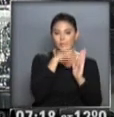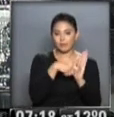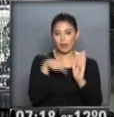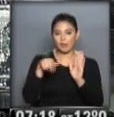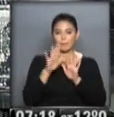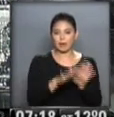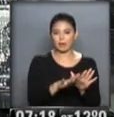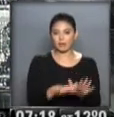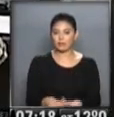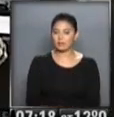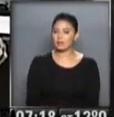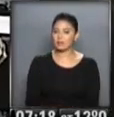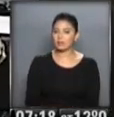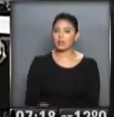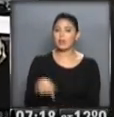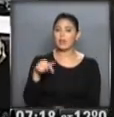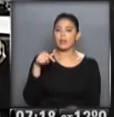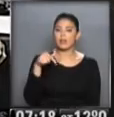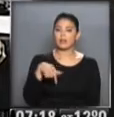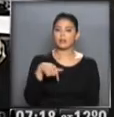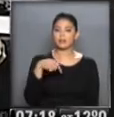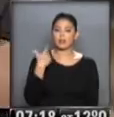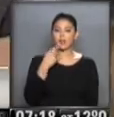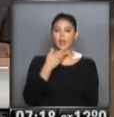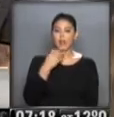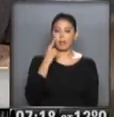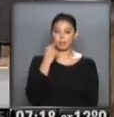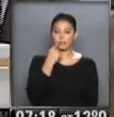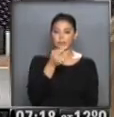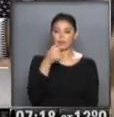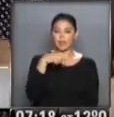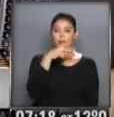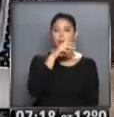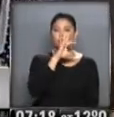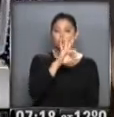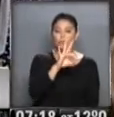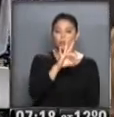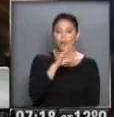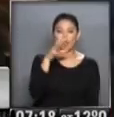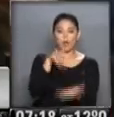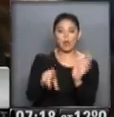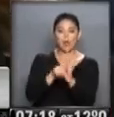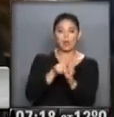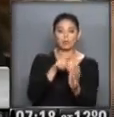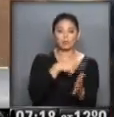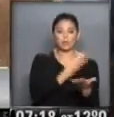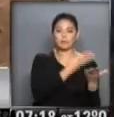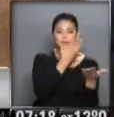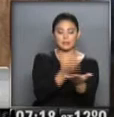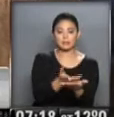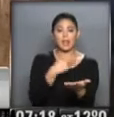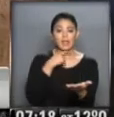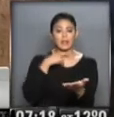macri hizo lugar aunque el pro consiguió dictamen en la legislatura y confiaba en aprobar el día 30 el